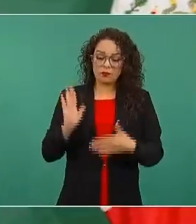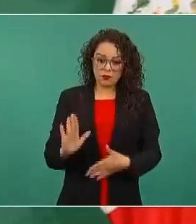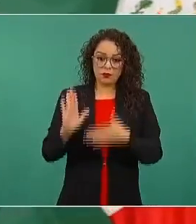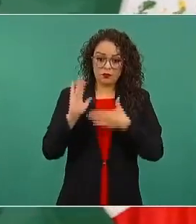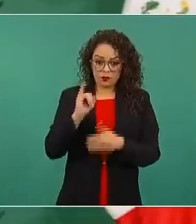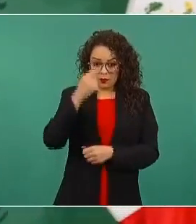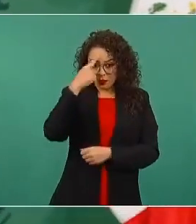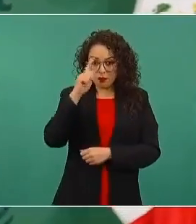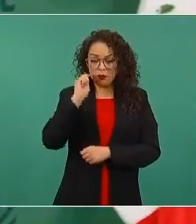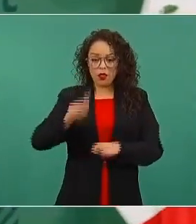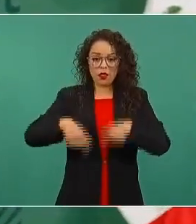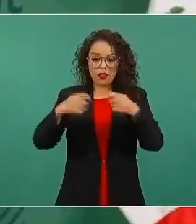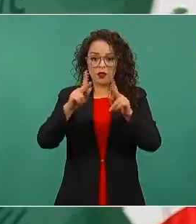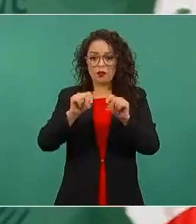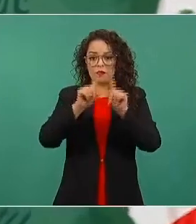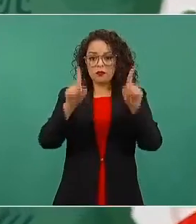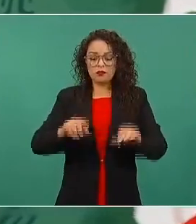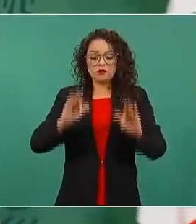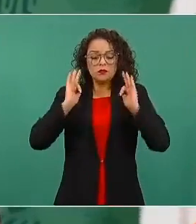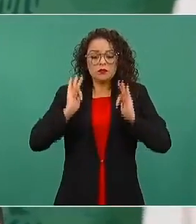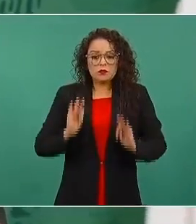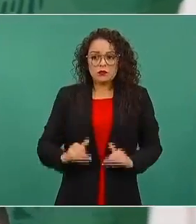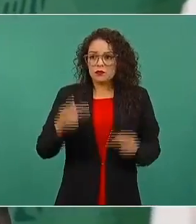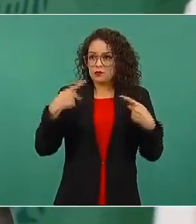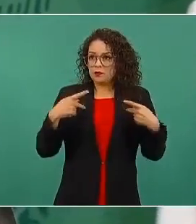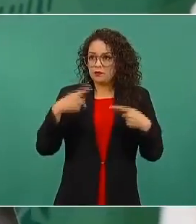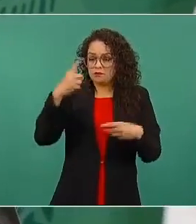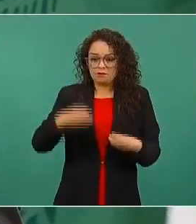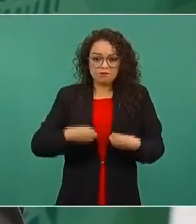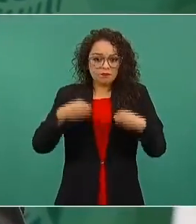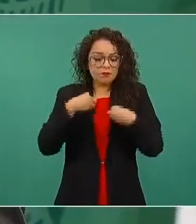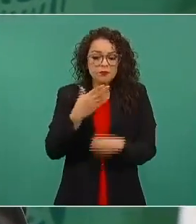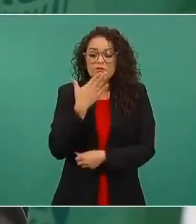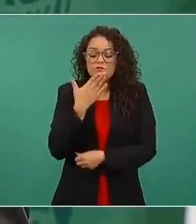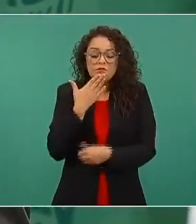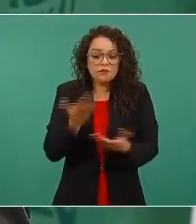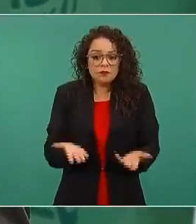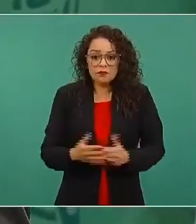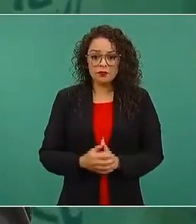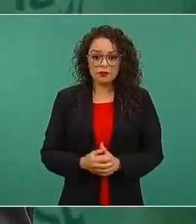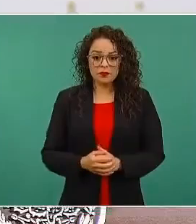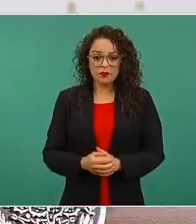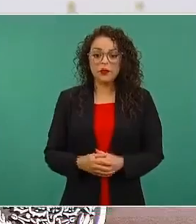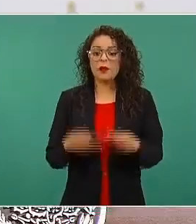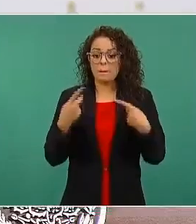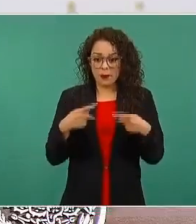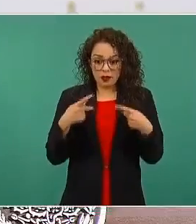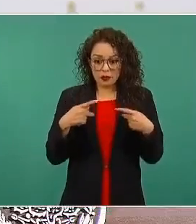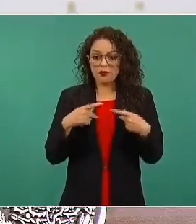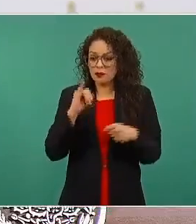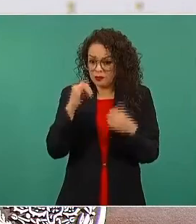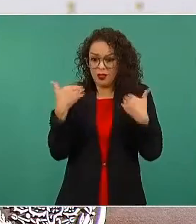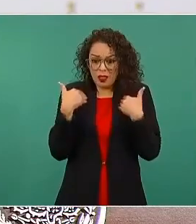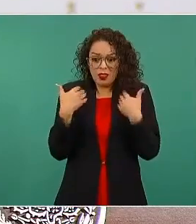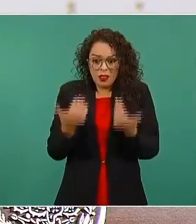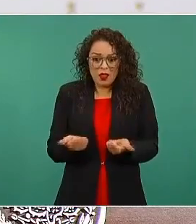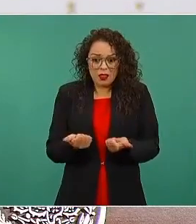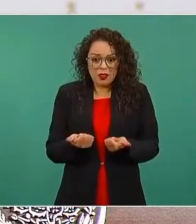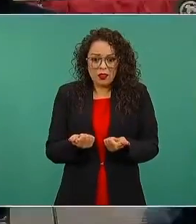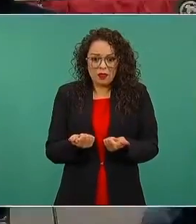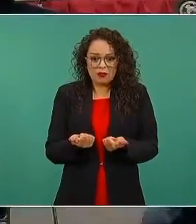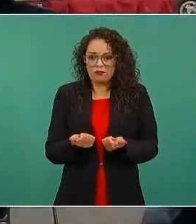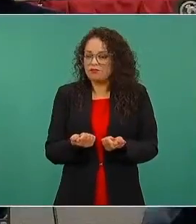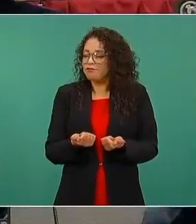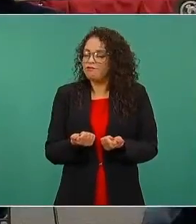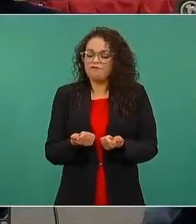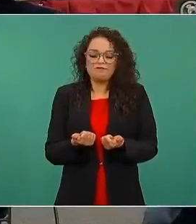y la tranquilidad con los sonorenses. Y la gente está entendiéndolo así. No, presidente,